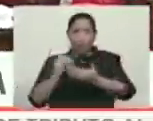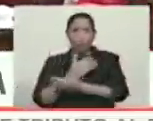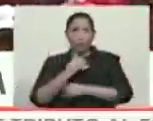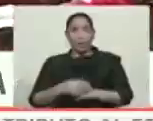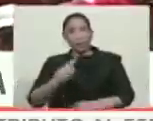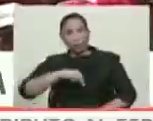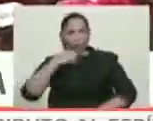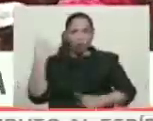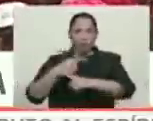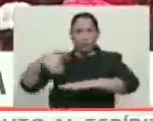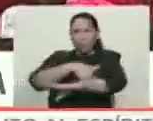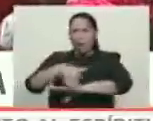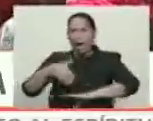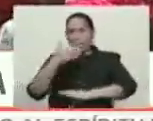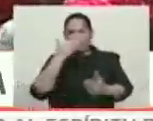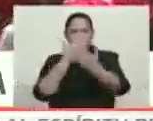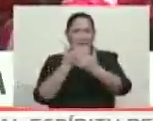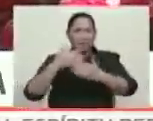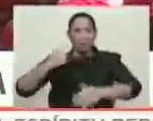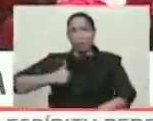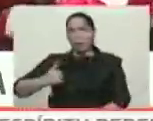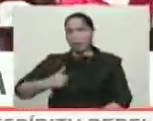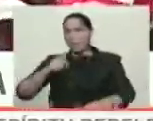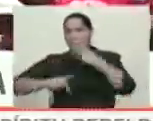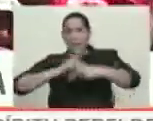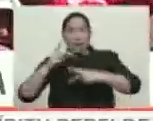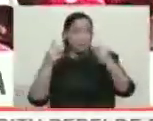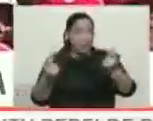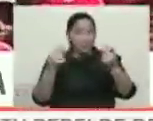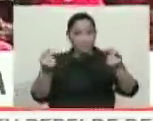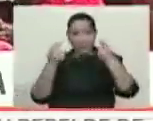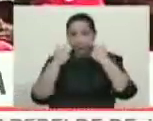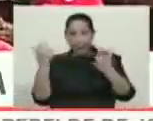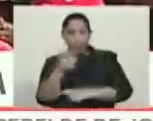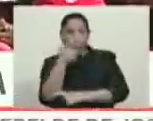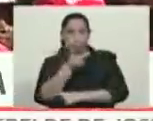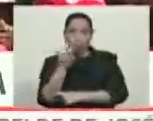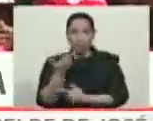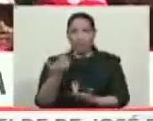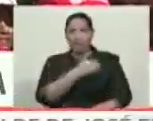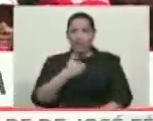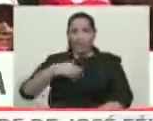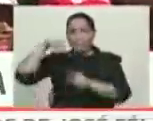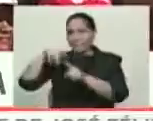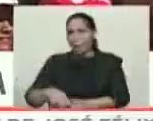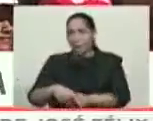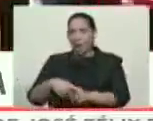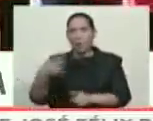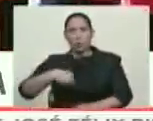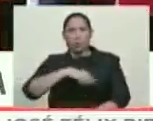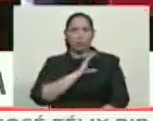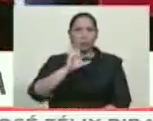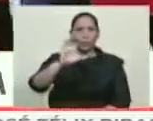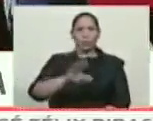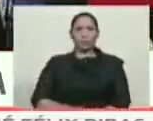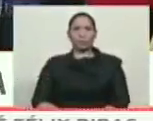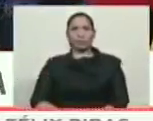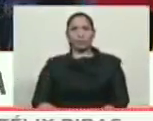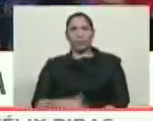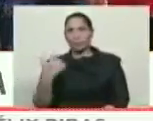alerta frente a cualquier plan que busque menoscabar el ejercicio de nuestra soberanía, que